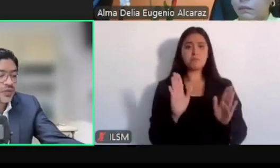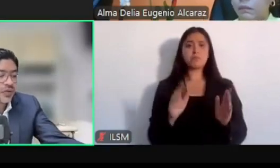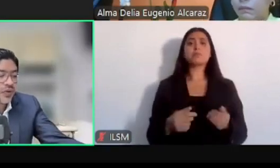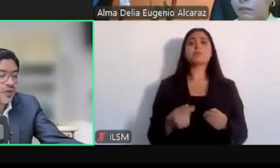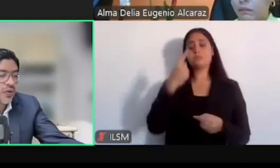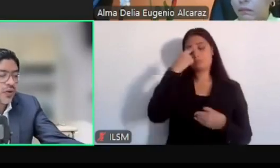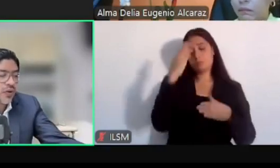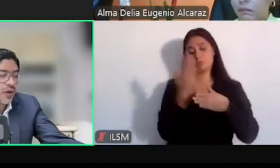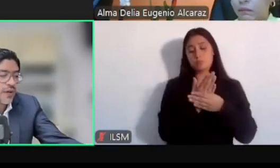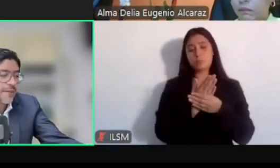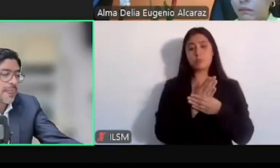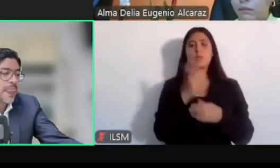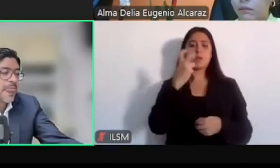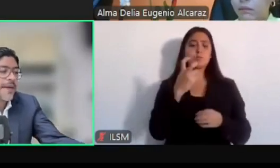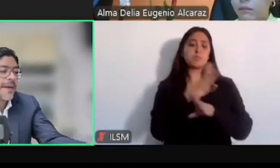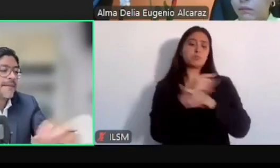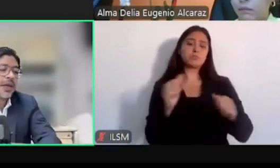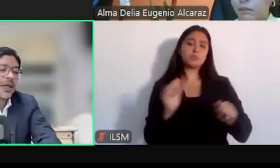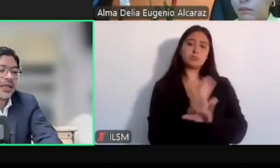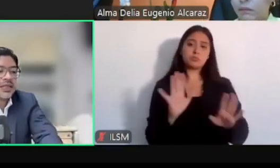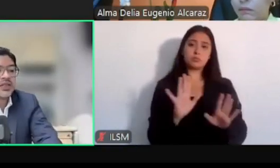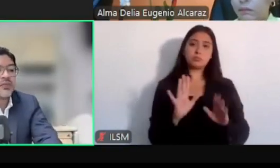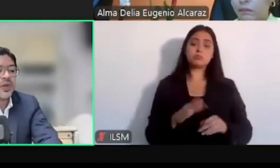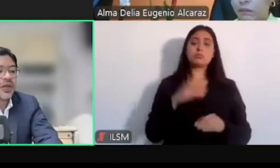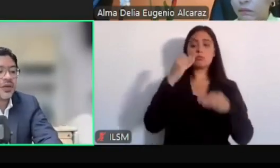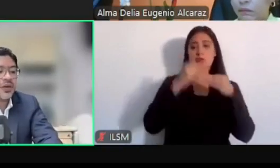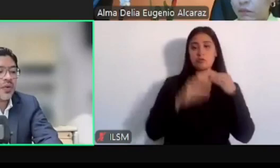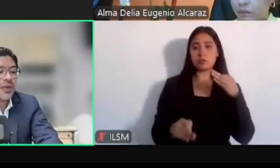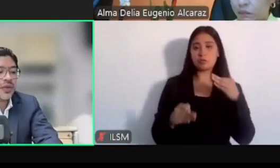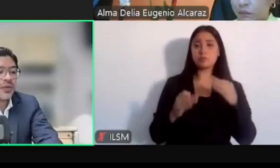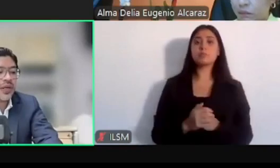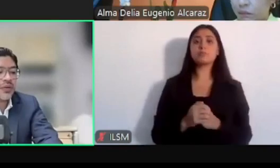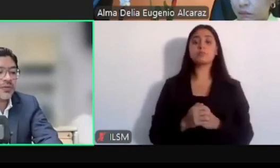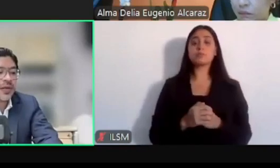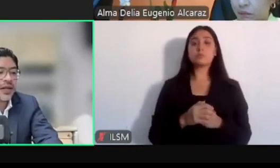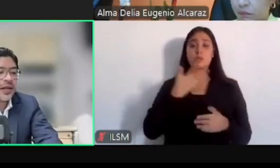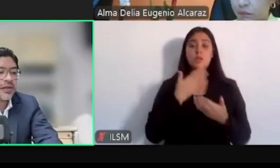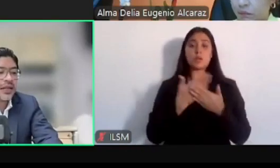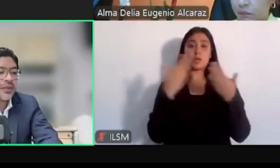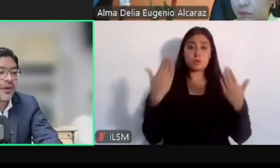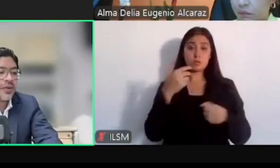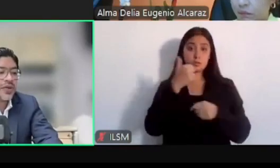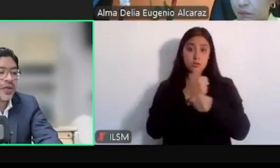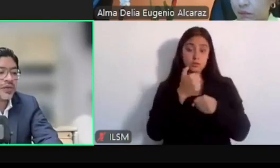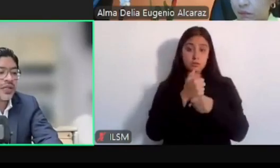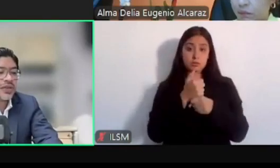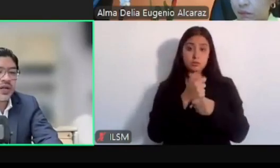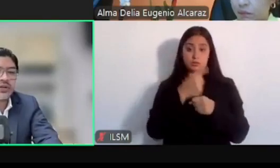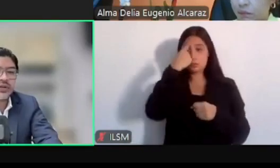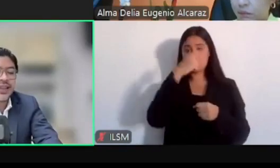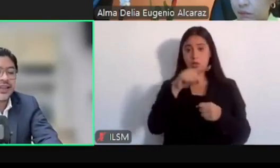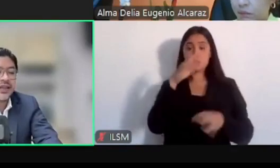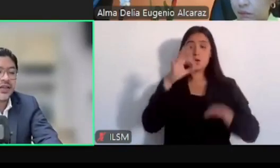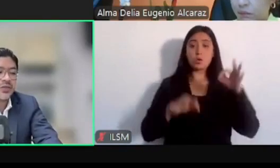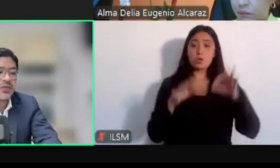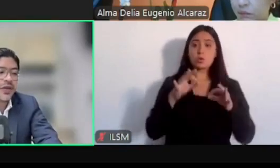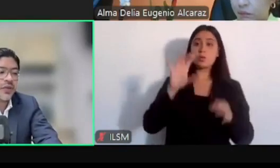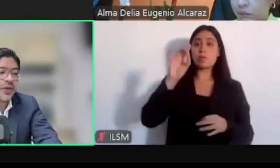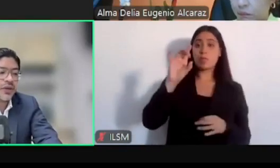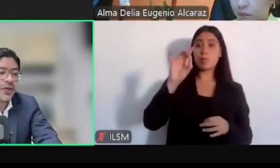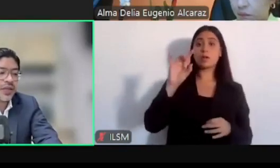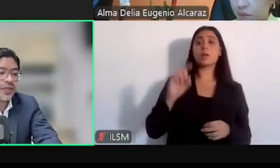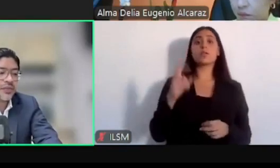del asunto como concluido en el sexto proyecto doy cuenta con el acuerdo plenario relativo al juicio electoral ciudadano 30 de